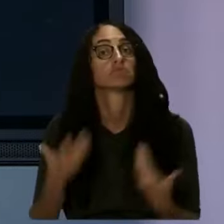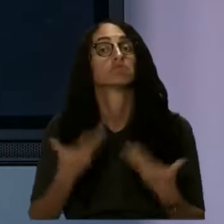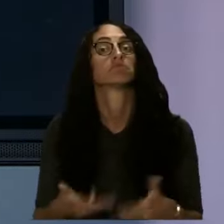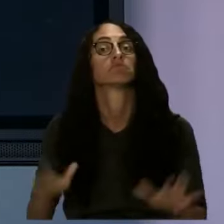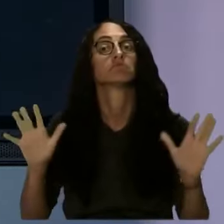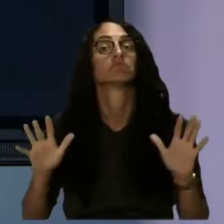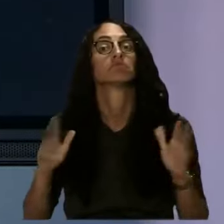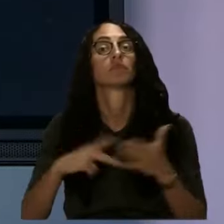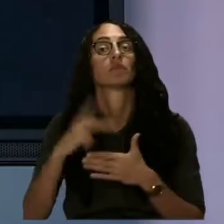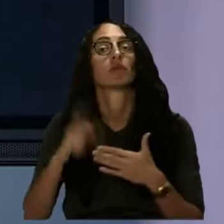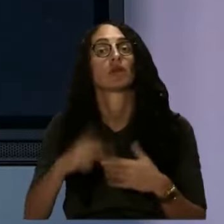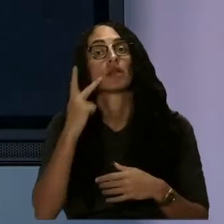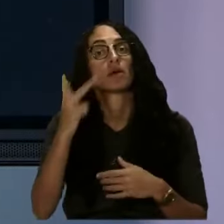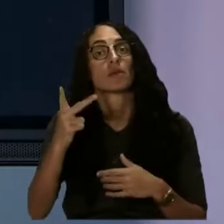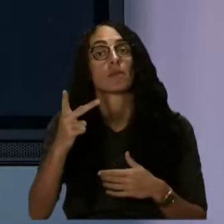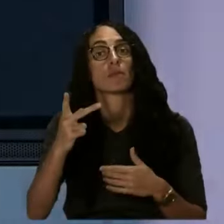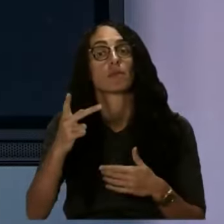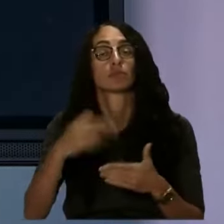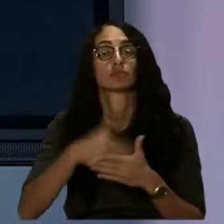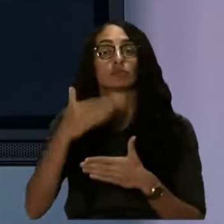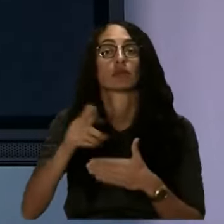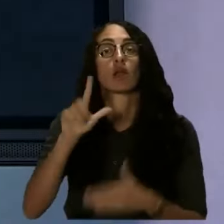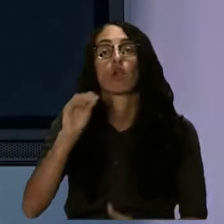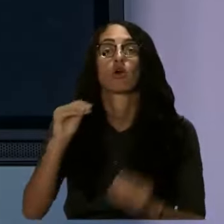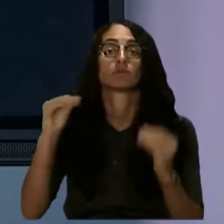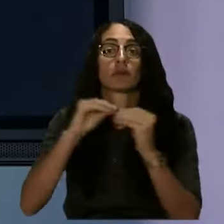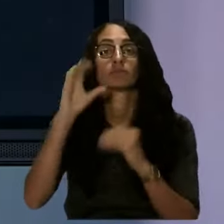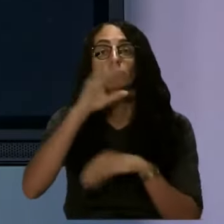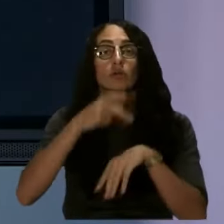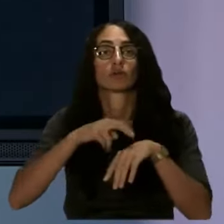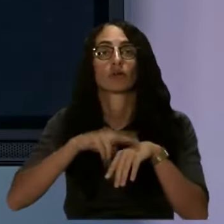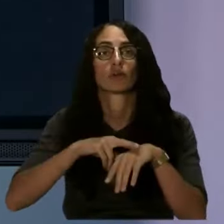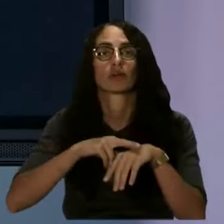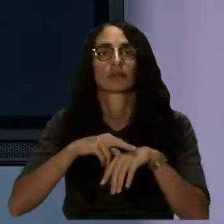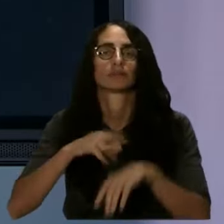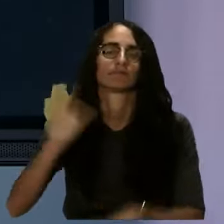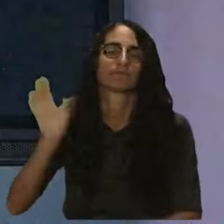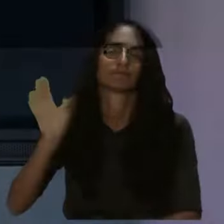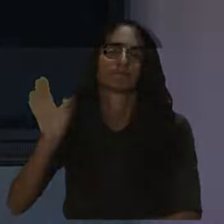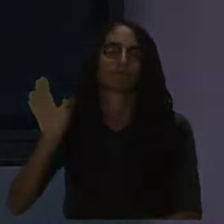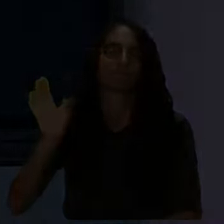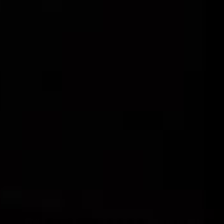edición nos estaré viendo en la próxima de los más buscados Puerto Rico